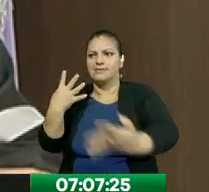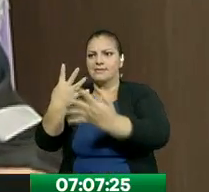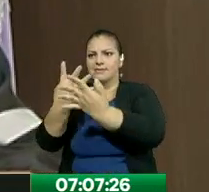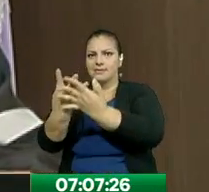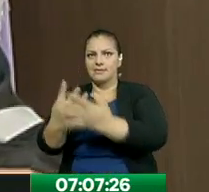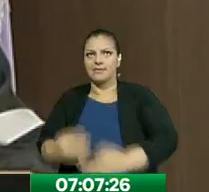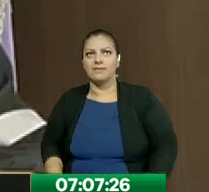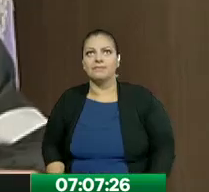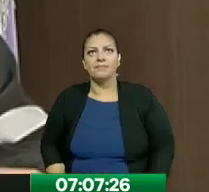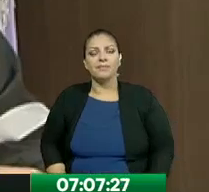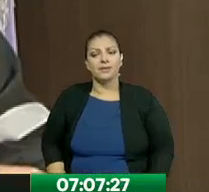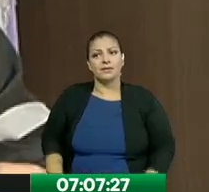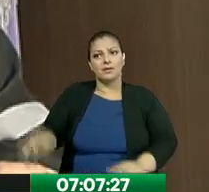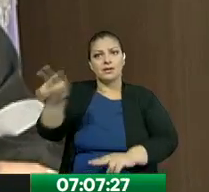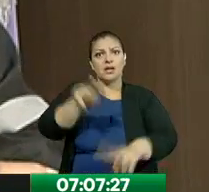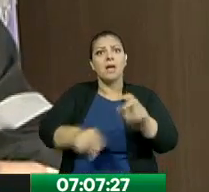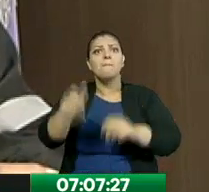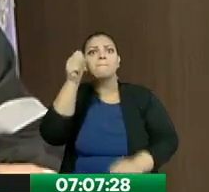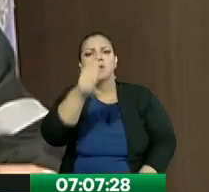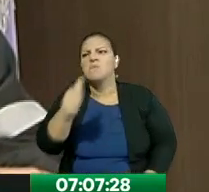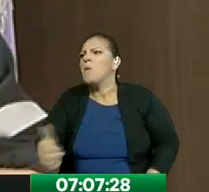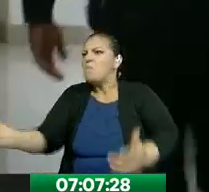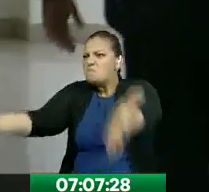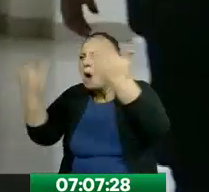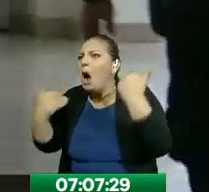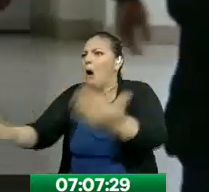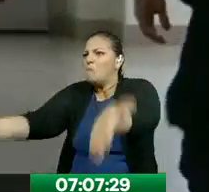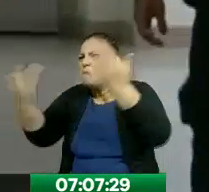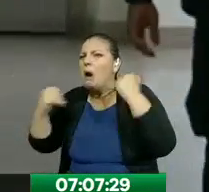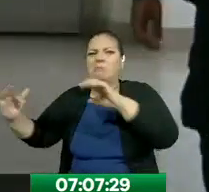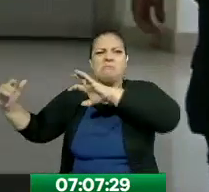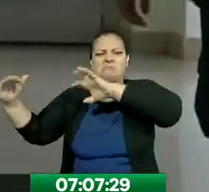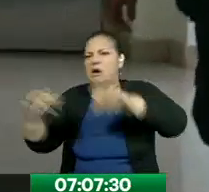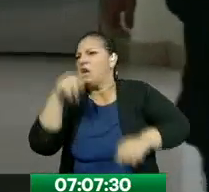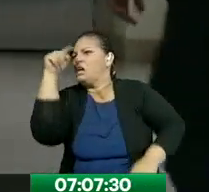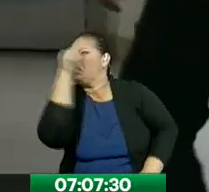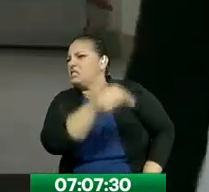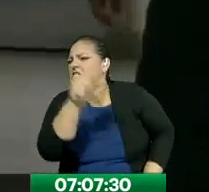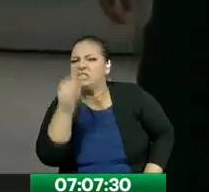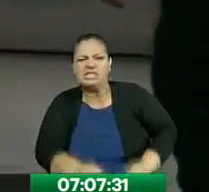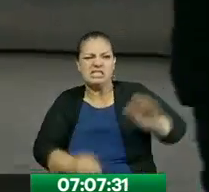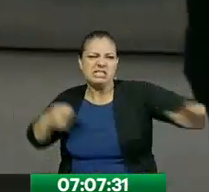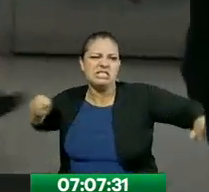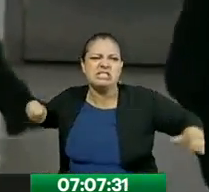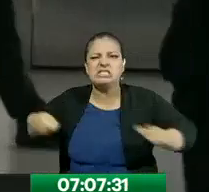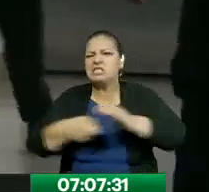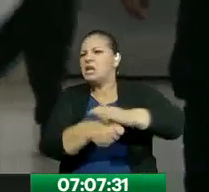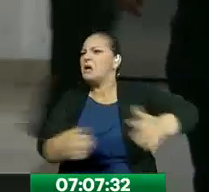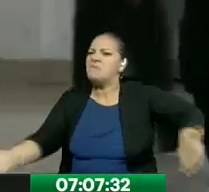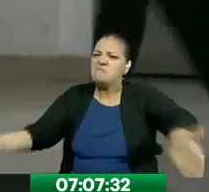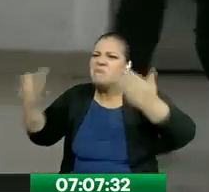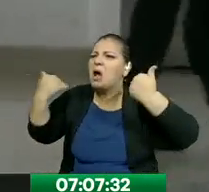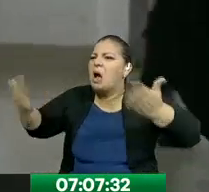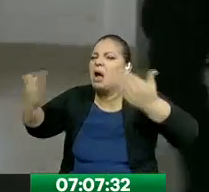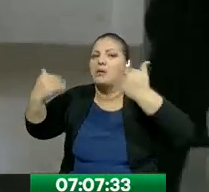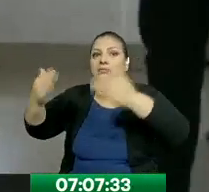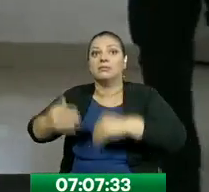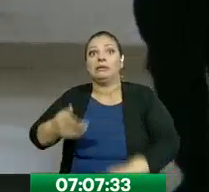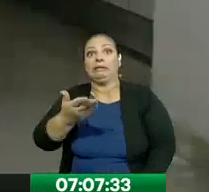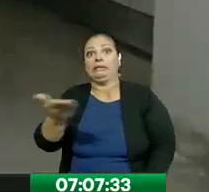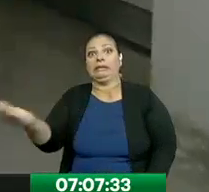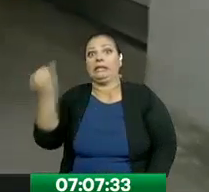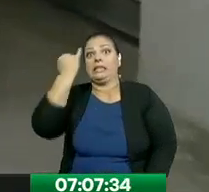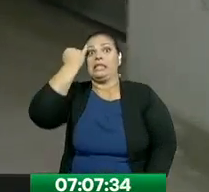y abastecimiento de estos 3 ciudadanos. La Fiscalía ya formuló cargo el día de hoy. Se solicitó la prisión preventiva con la